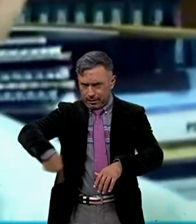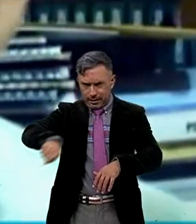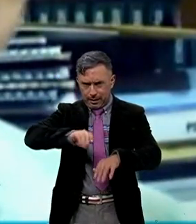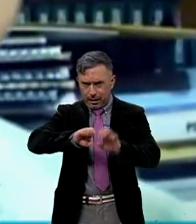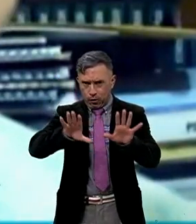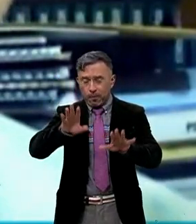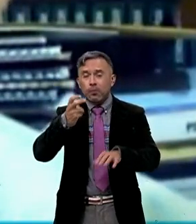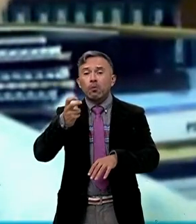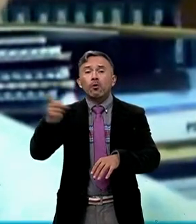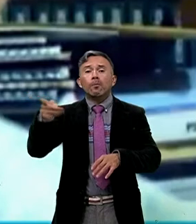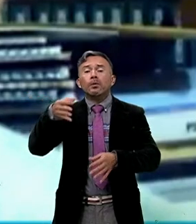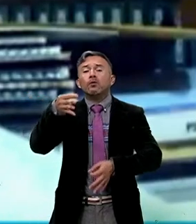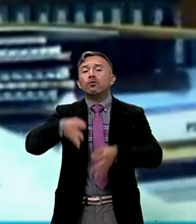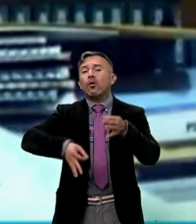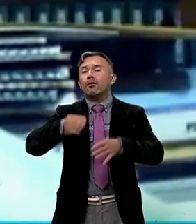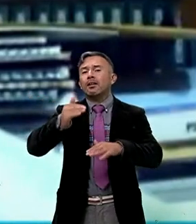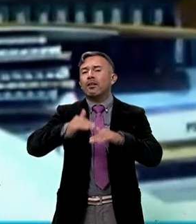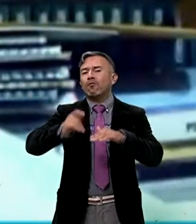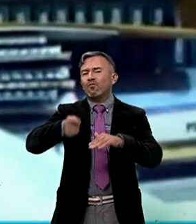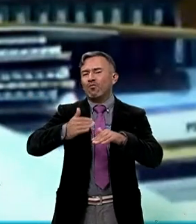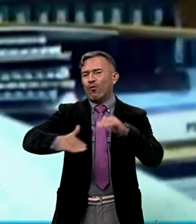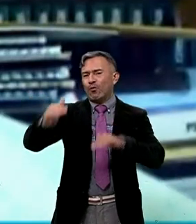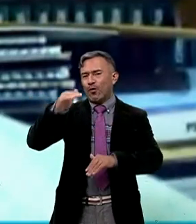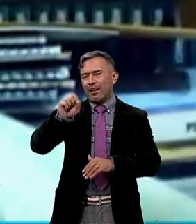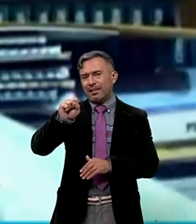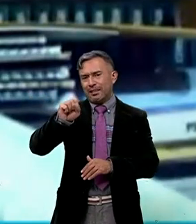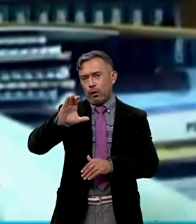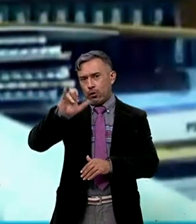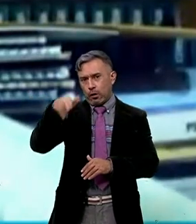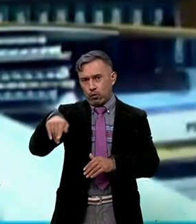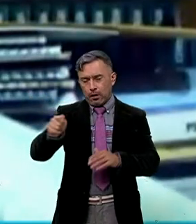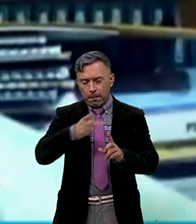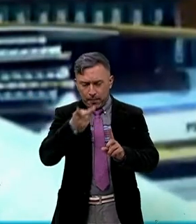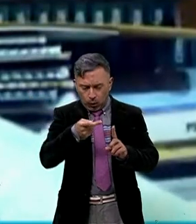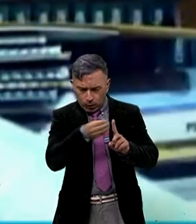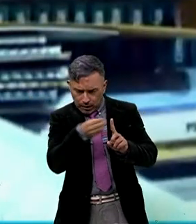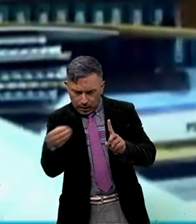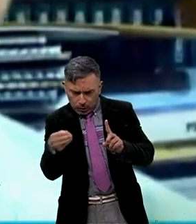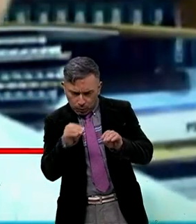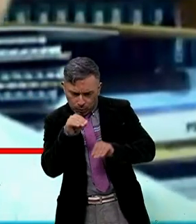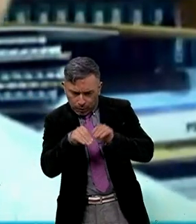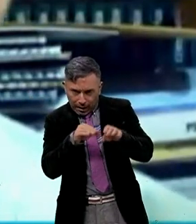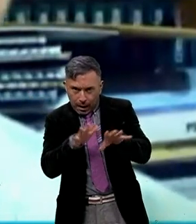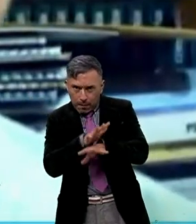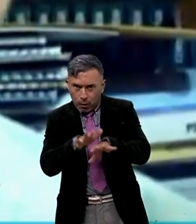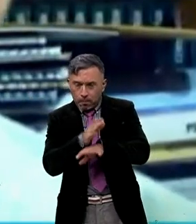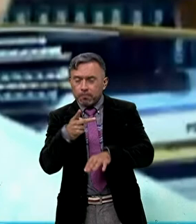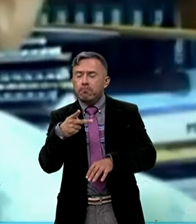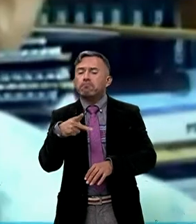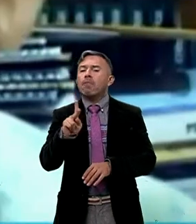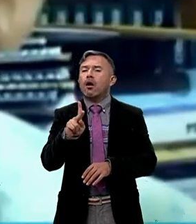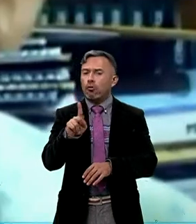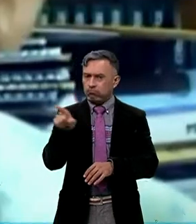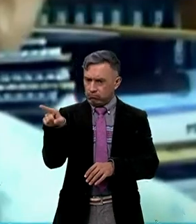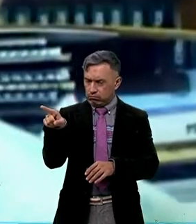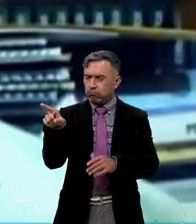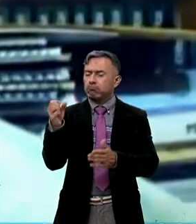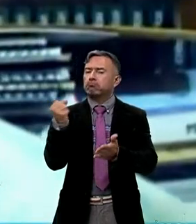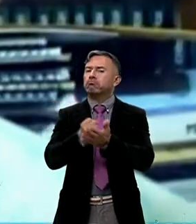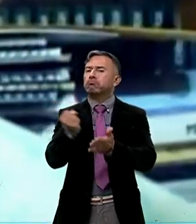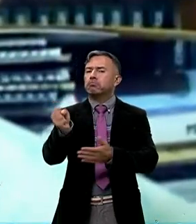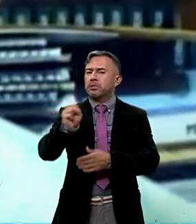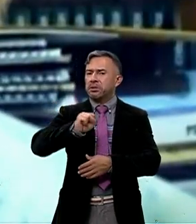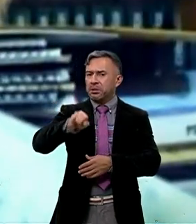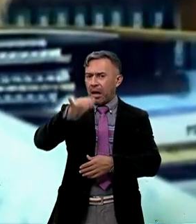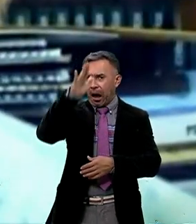hizo un ajuste abigarrado de la pregunta pero al fin él dio su aval sobre la misma